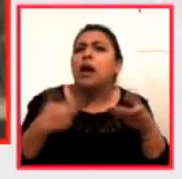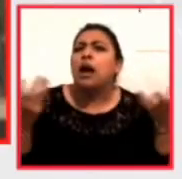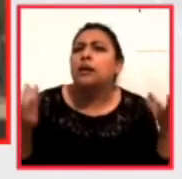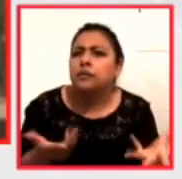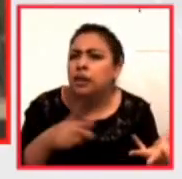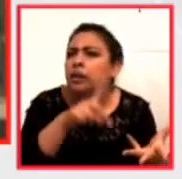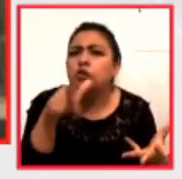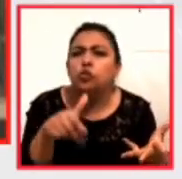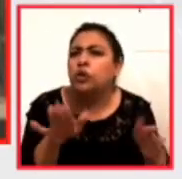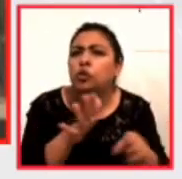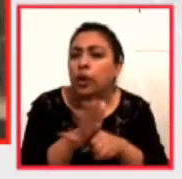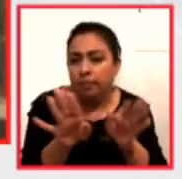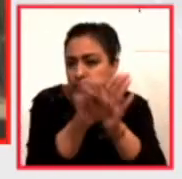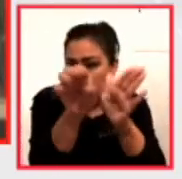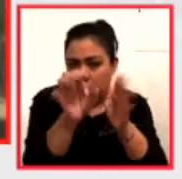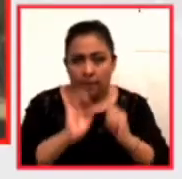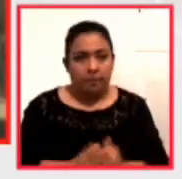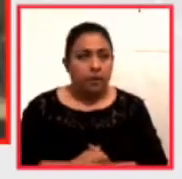después. Por ejemplo,